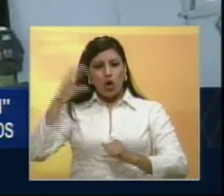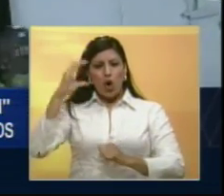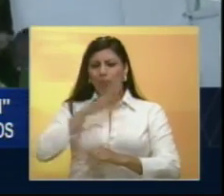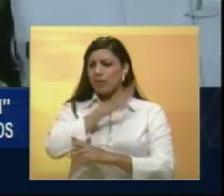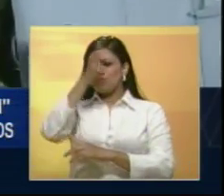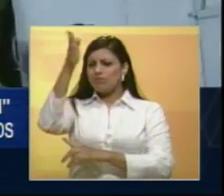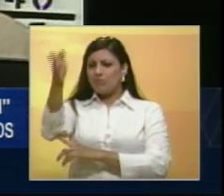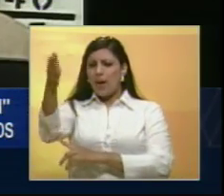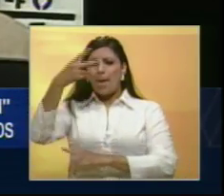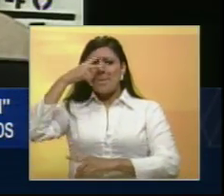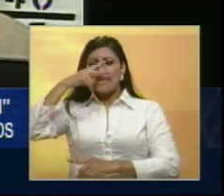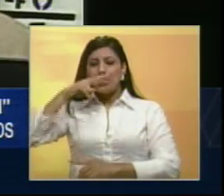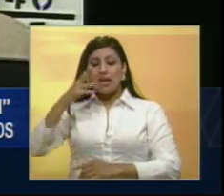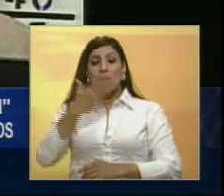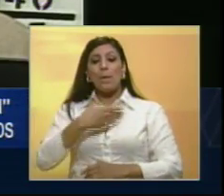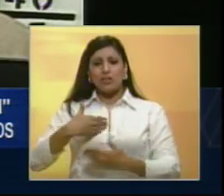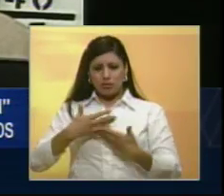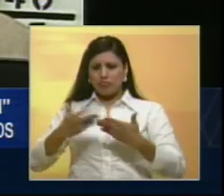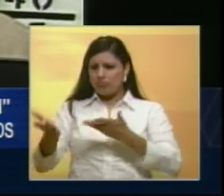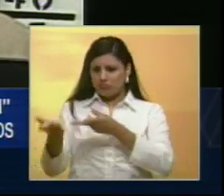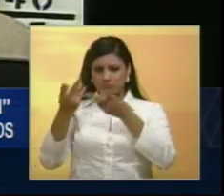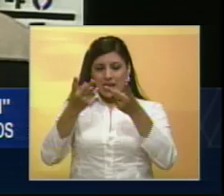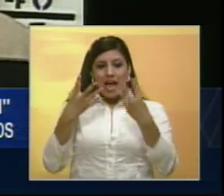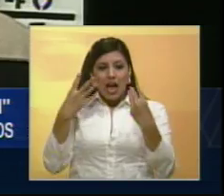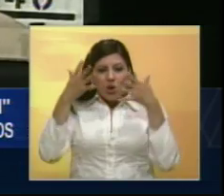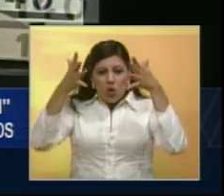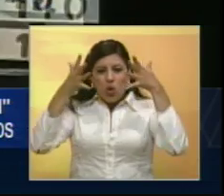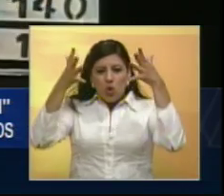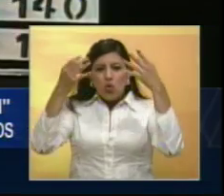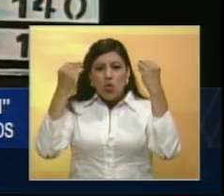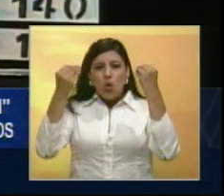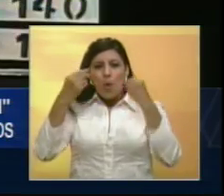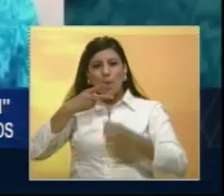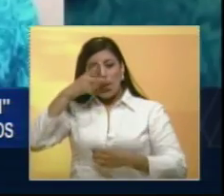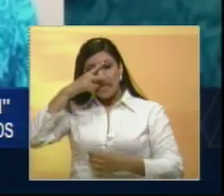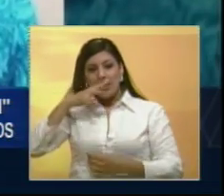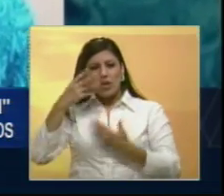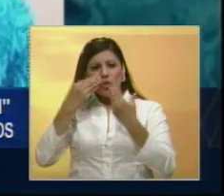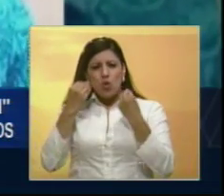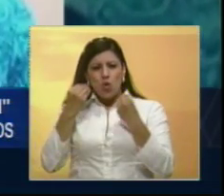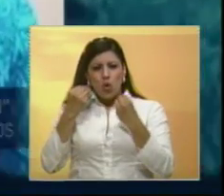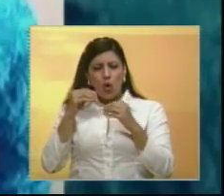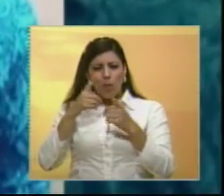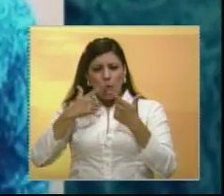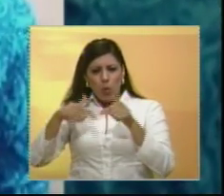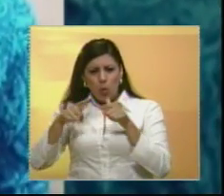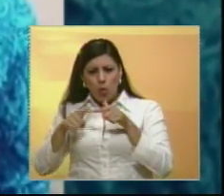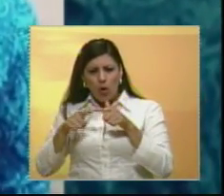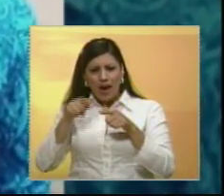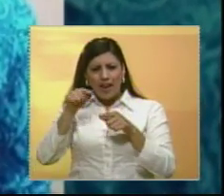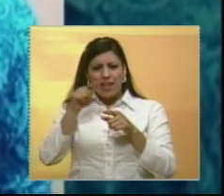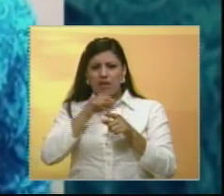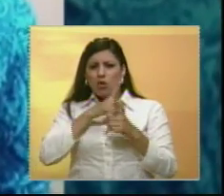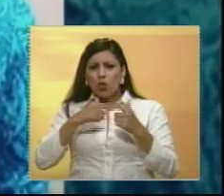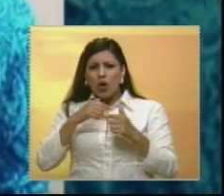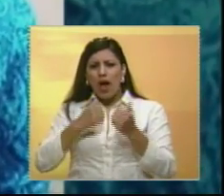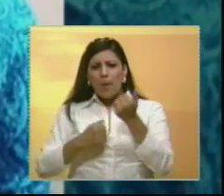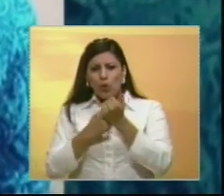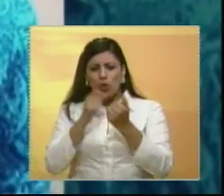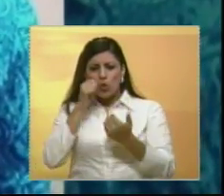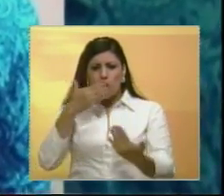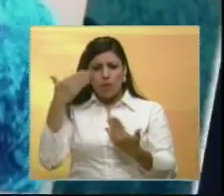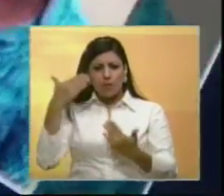viajaron a México por orden presidencial, quienes aconsejaron a los mexicanos que estudiaran muy bien el círculo de amantes del Chapo.